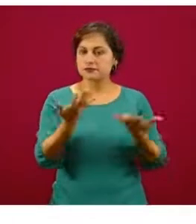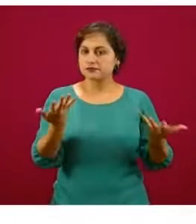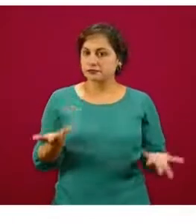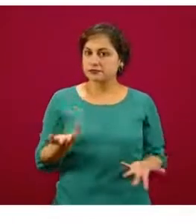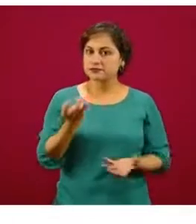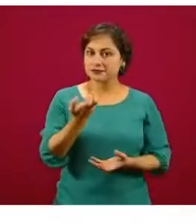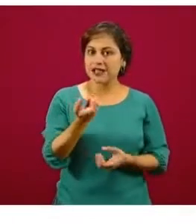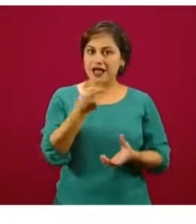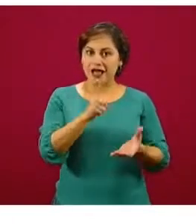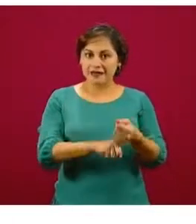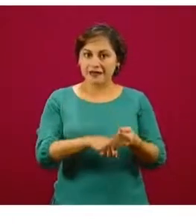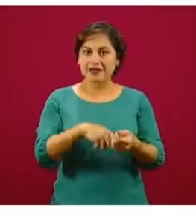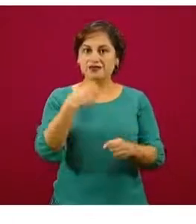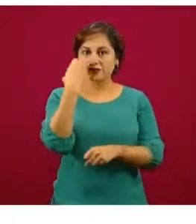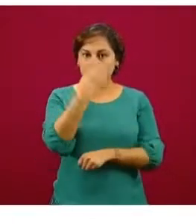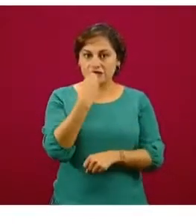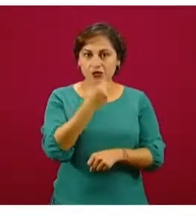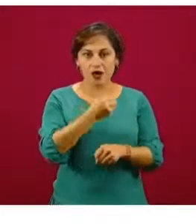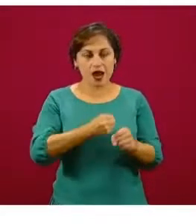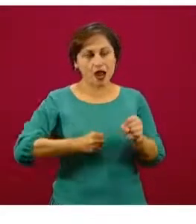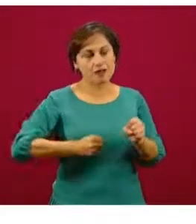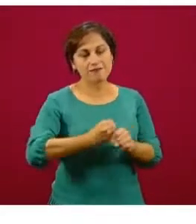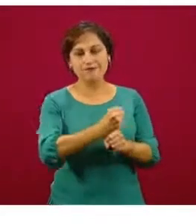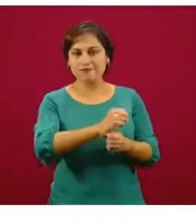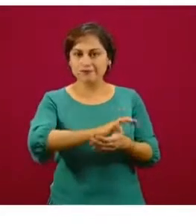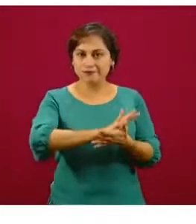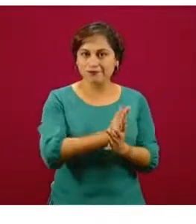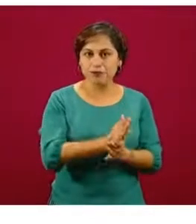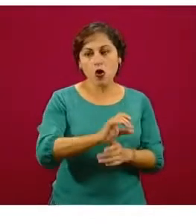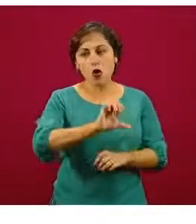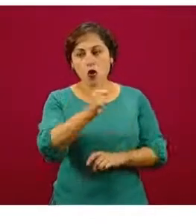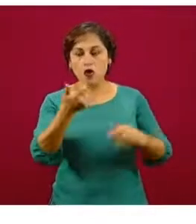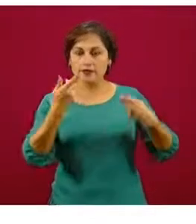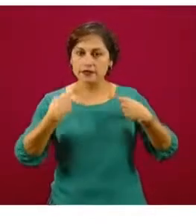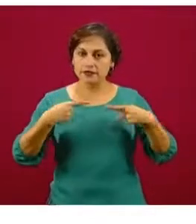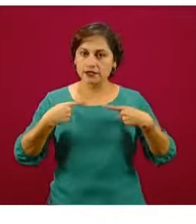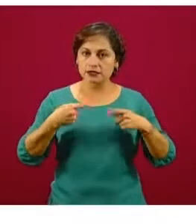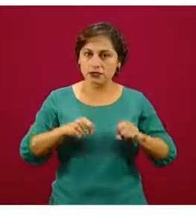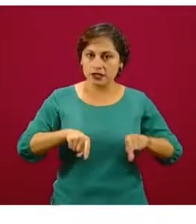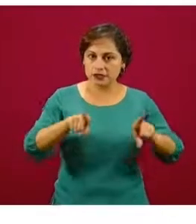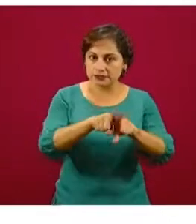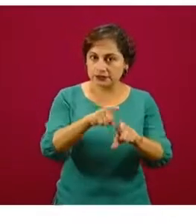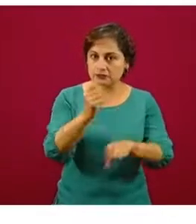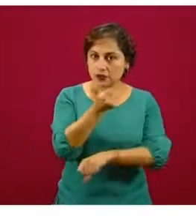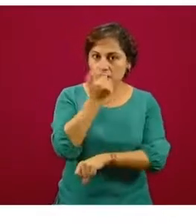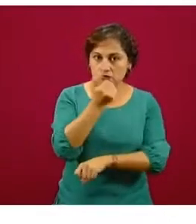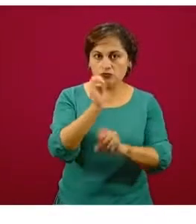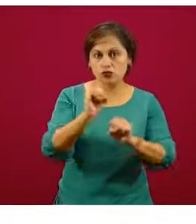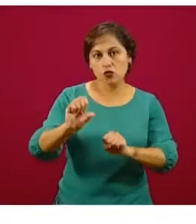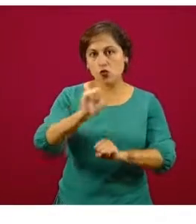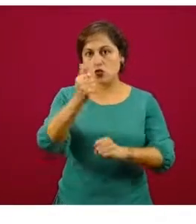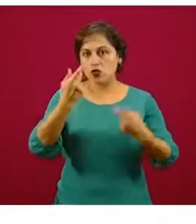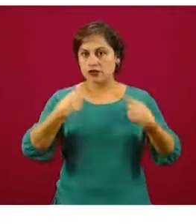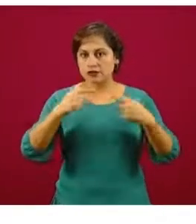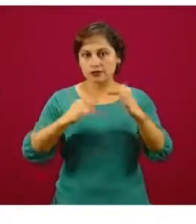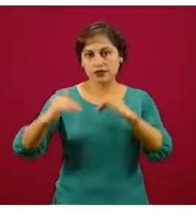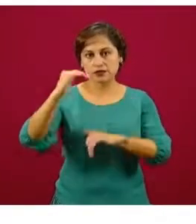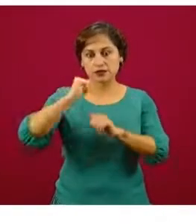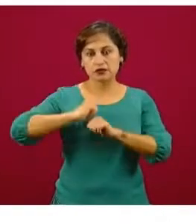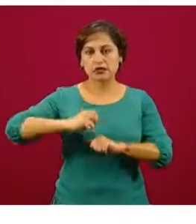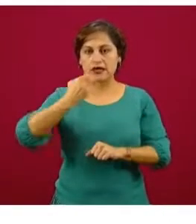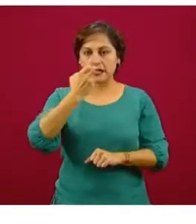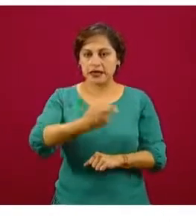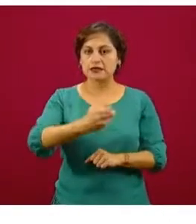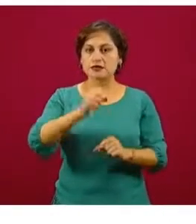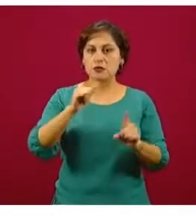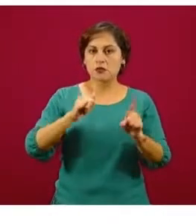sufrieron maltrato físico en la escuela por parte de sus pares o por otras personas en la escuela, lo que se llama bullying homofóbico o